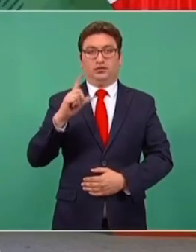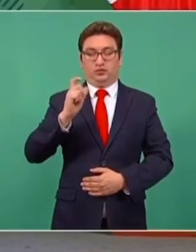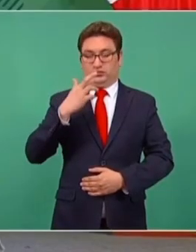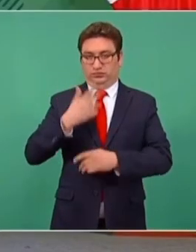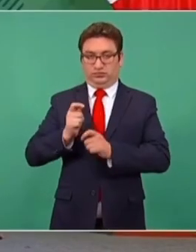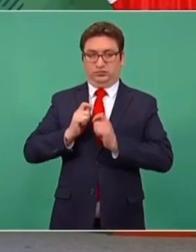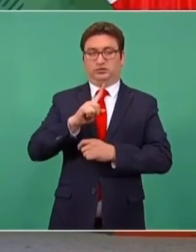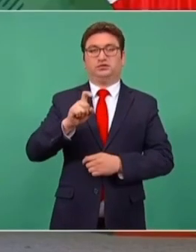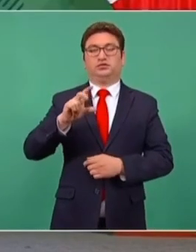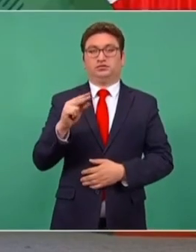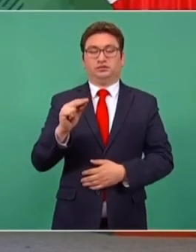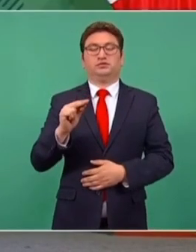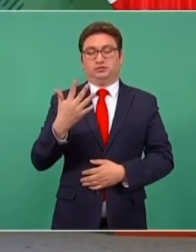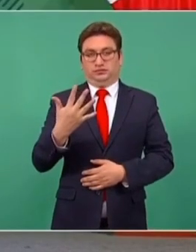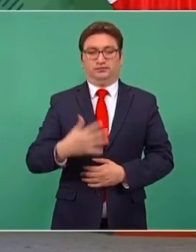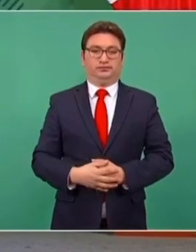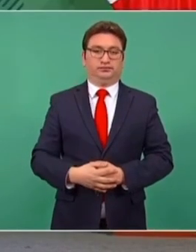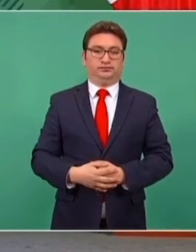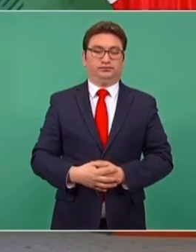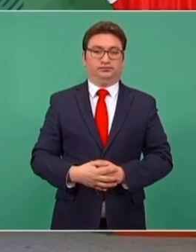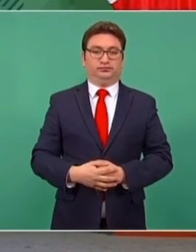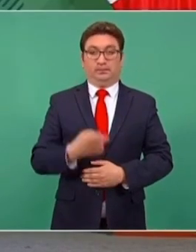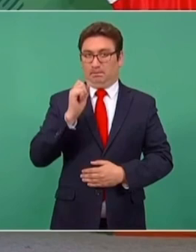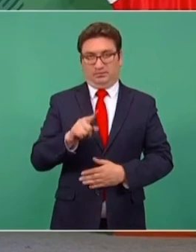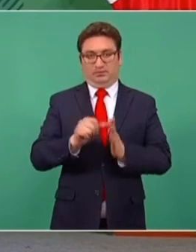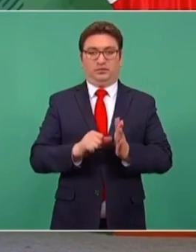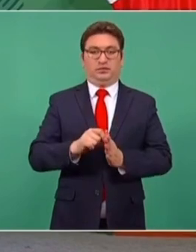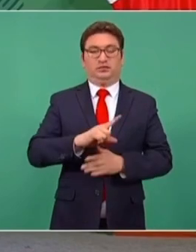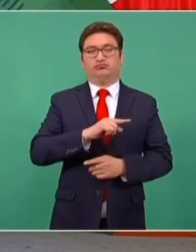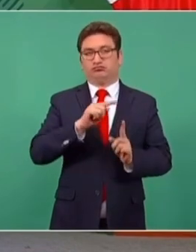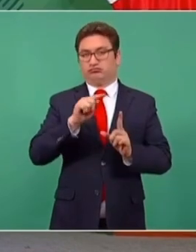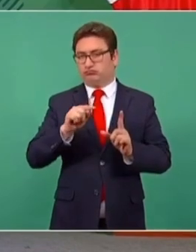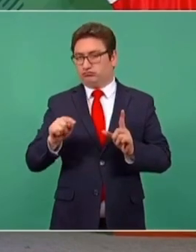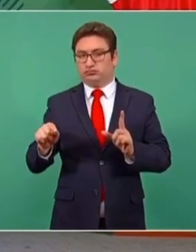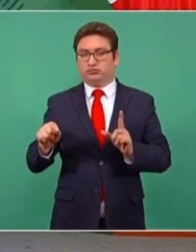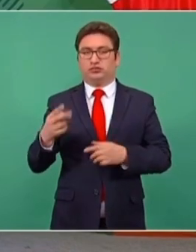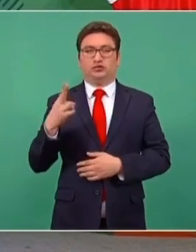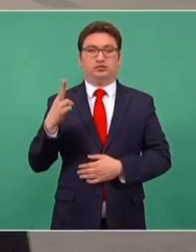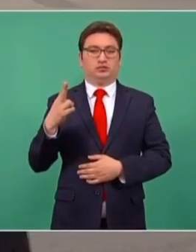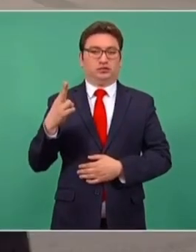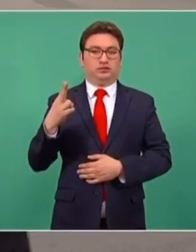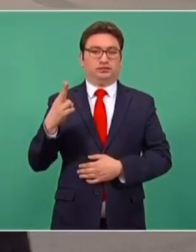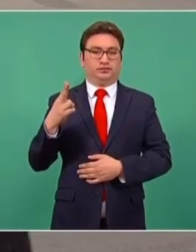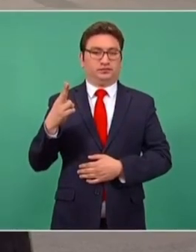entramos, 185 en ese mes. Noviembre,